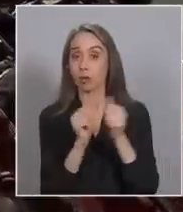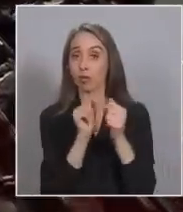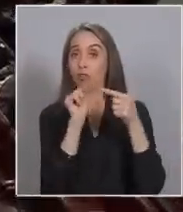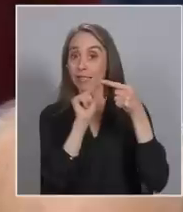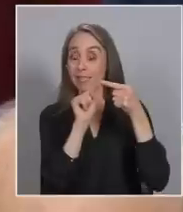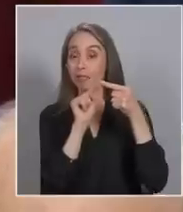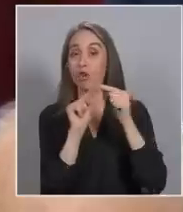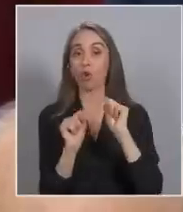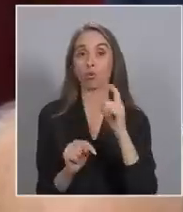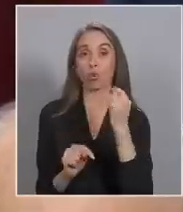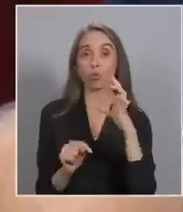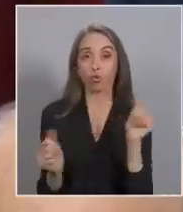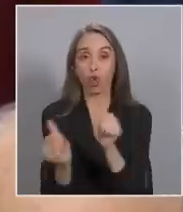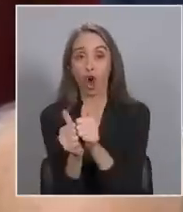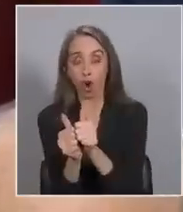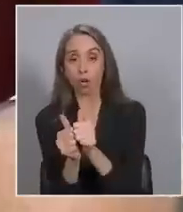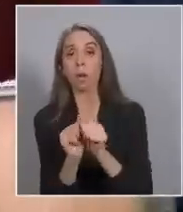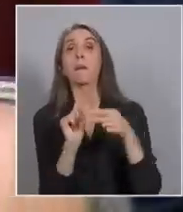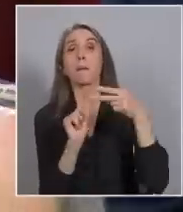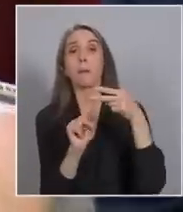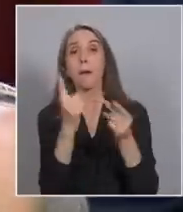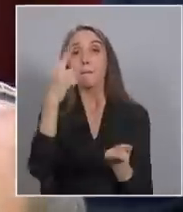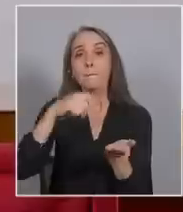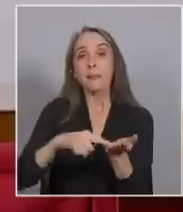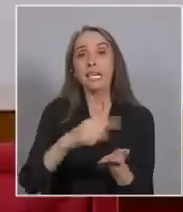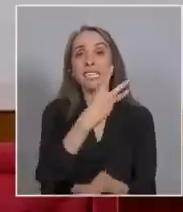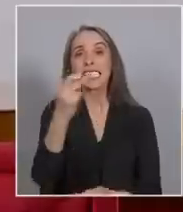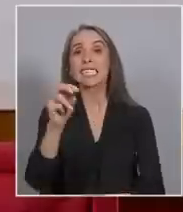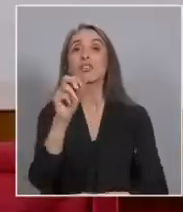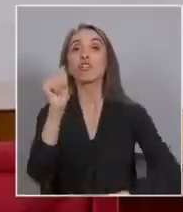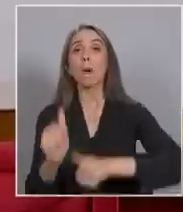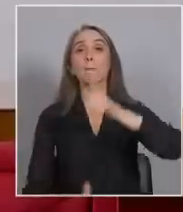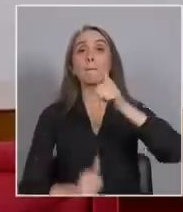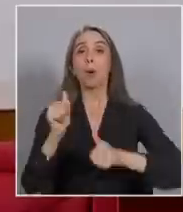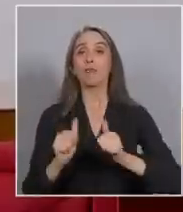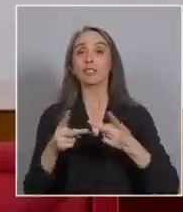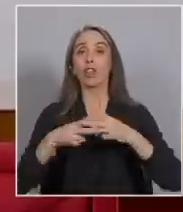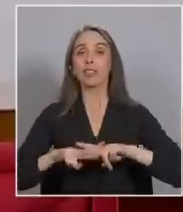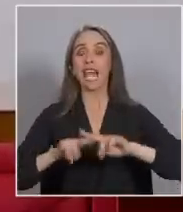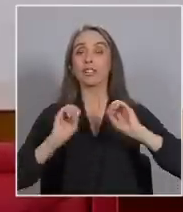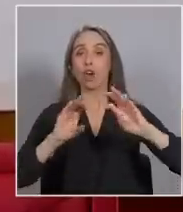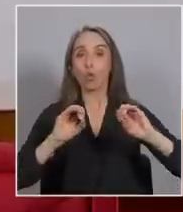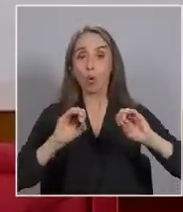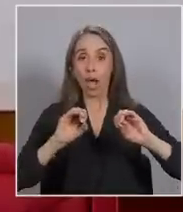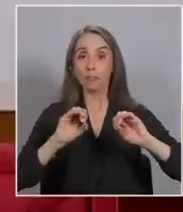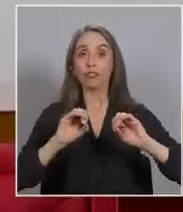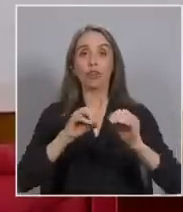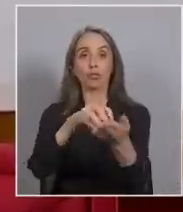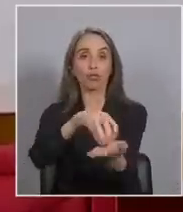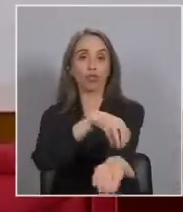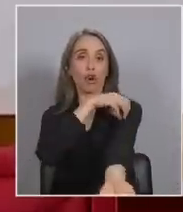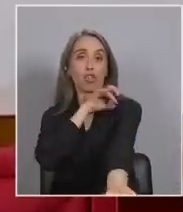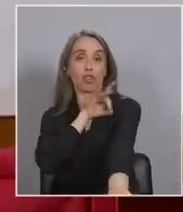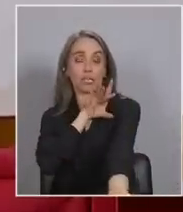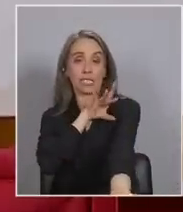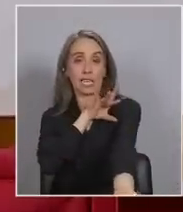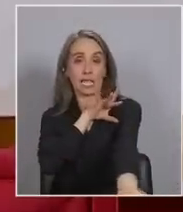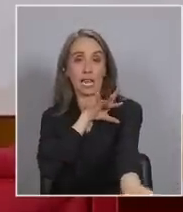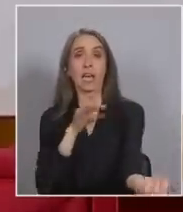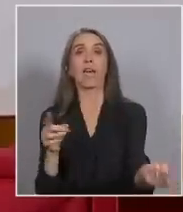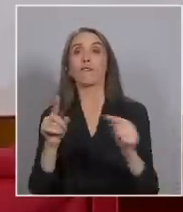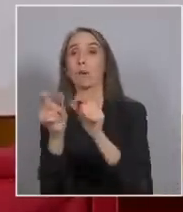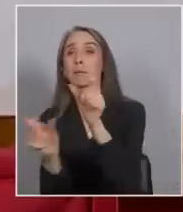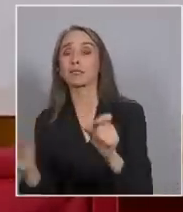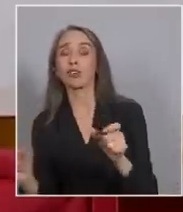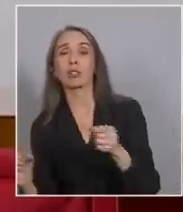junto a ello, estaremos incorporando 1.300 profesionales y técnicos de la educación a lo largo de Chile para poder revincular